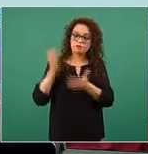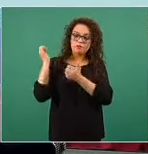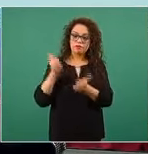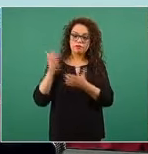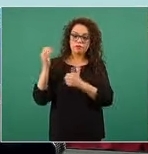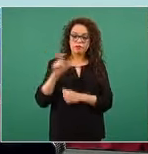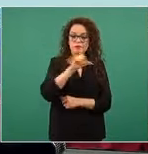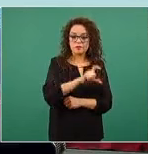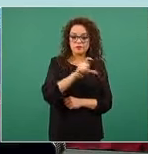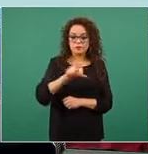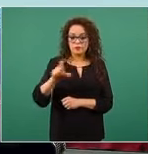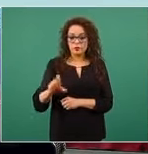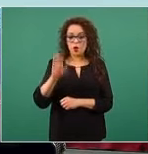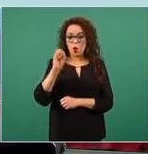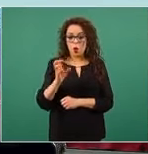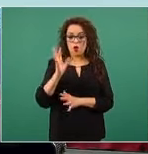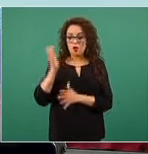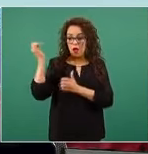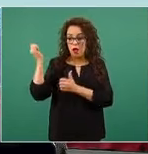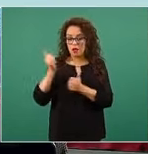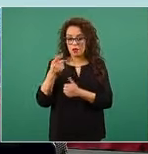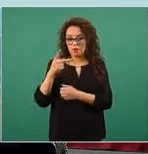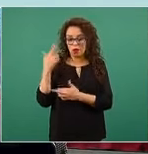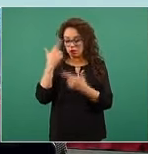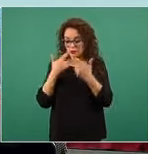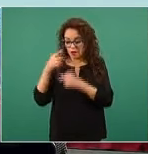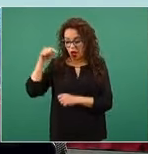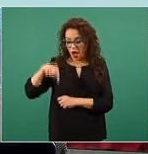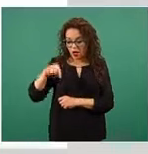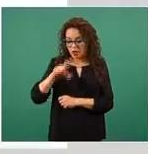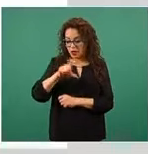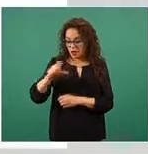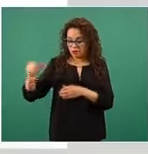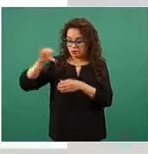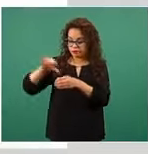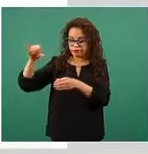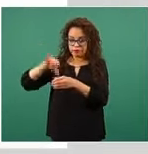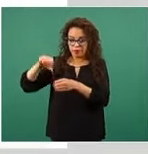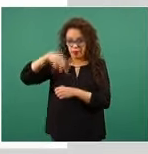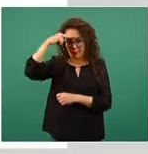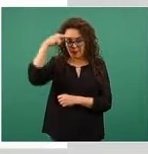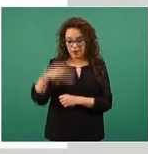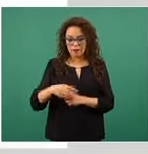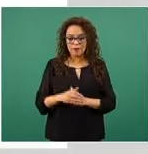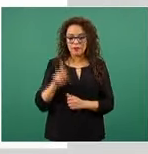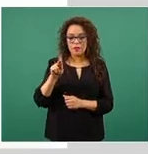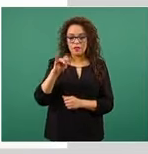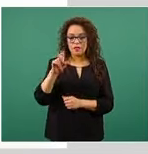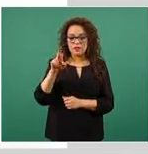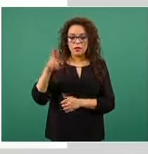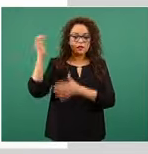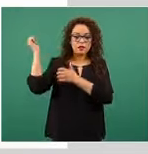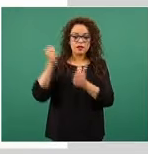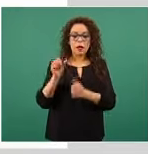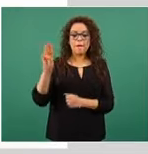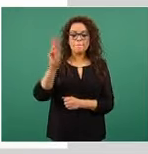vacunas o liberación de las vacunas que se envasan en México. Pfizer-BioNTech llegará el miércoles